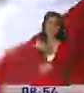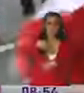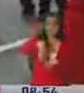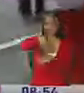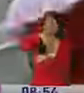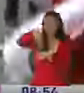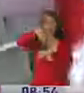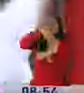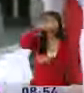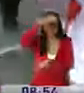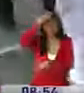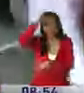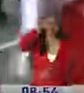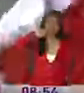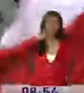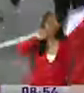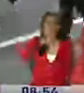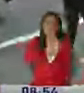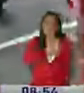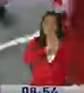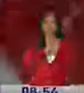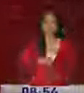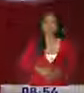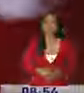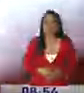cultura afroecuatoriana.